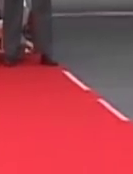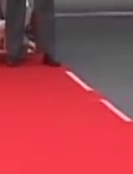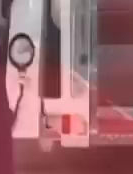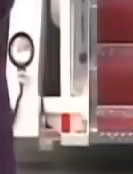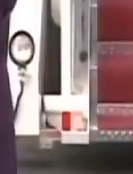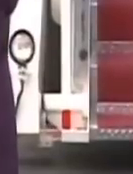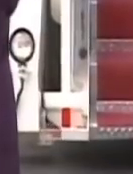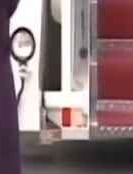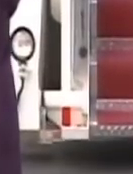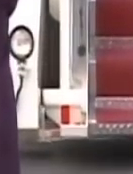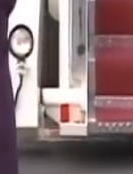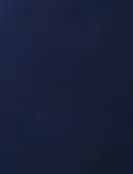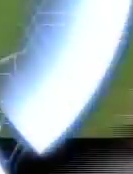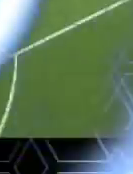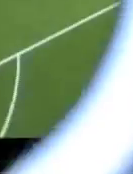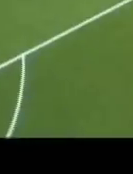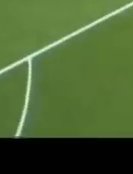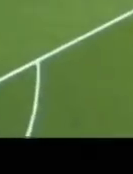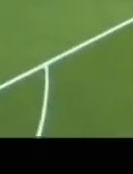Venezuela.